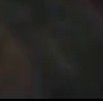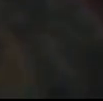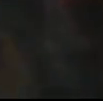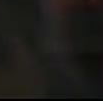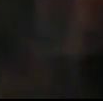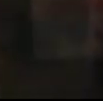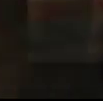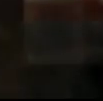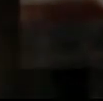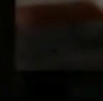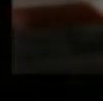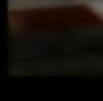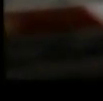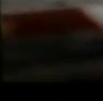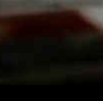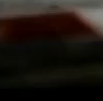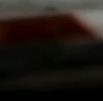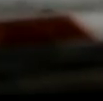primera, segunda y cuarta.